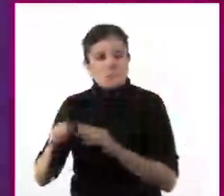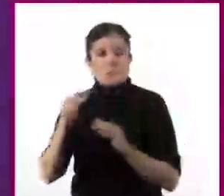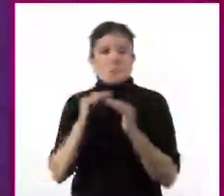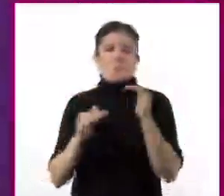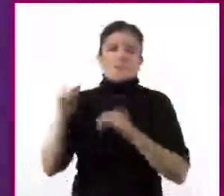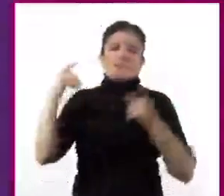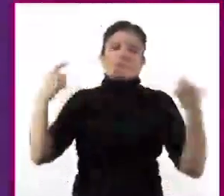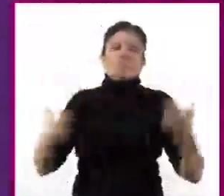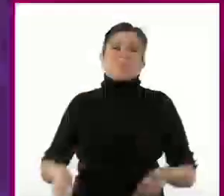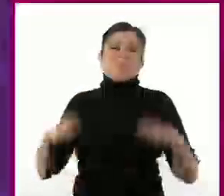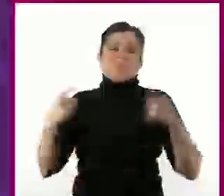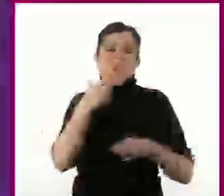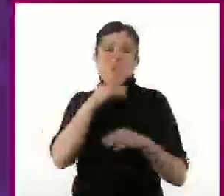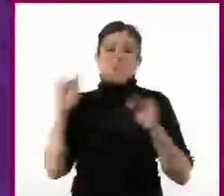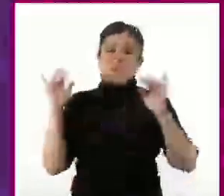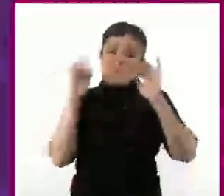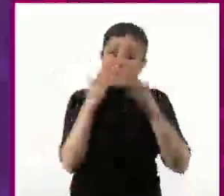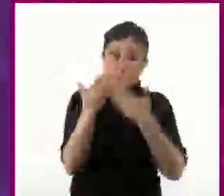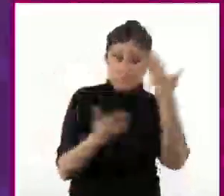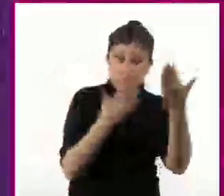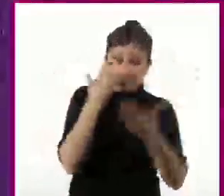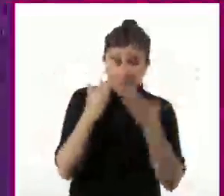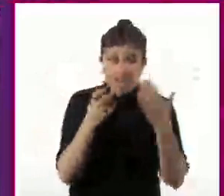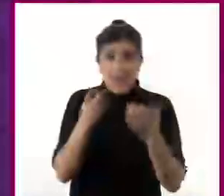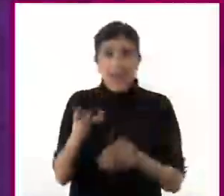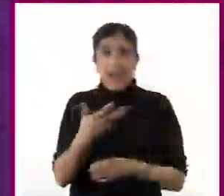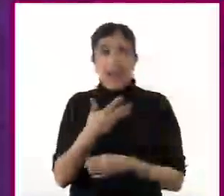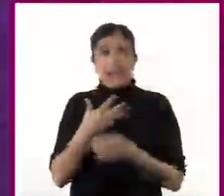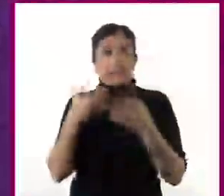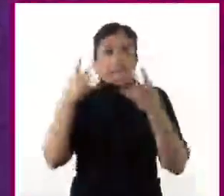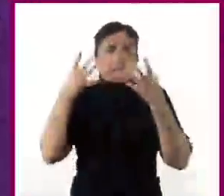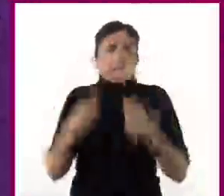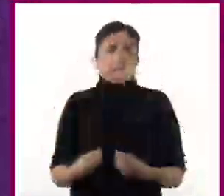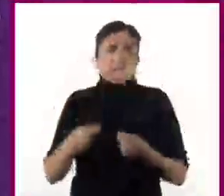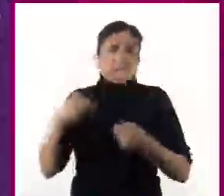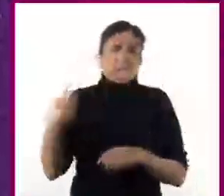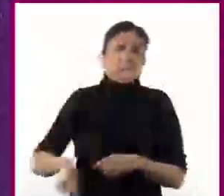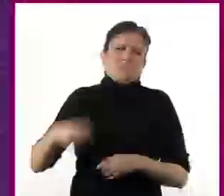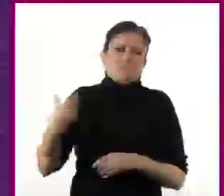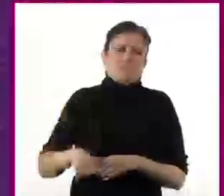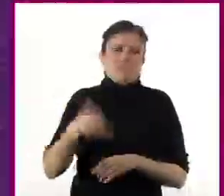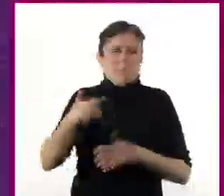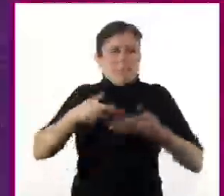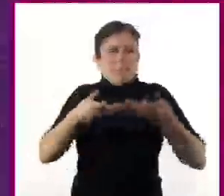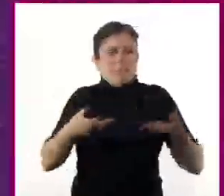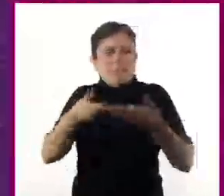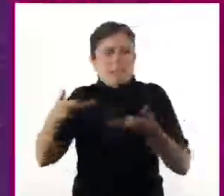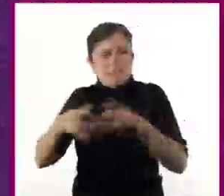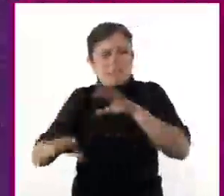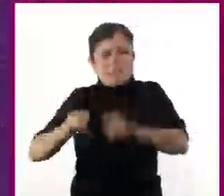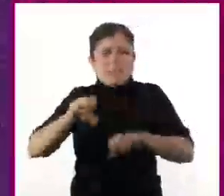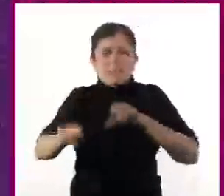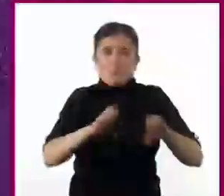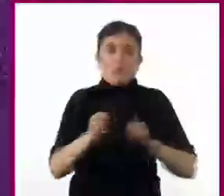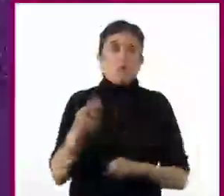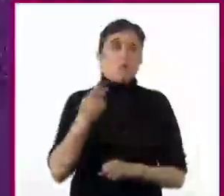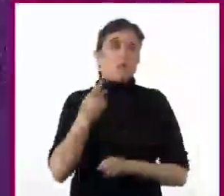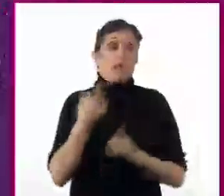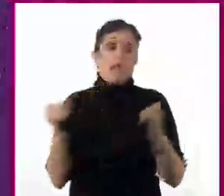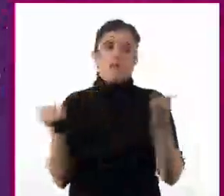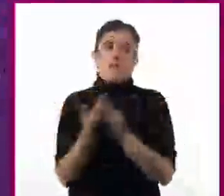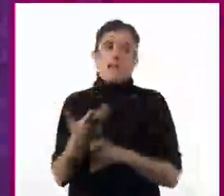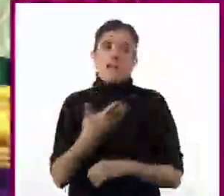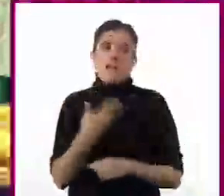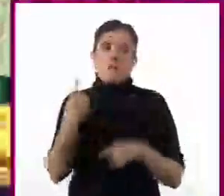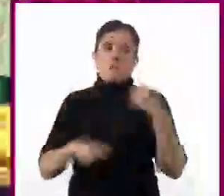novohispanas, y por ello contaban con numerosas propiedades y riquezas, además de poder político.